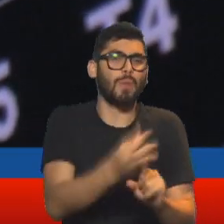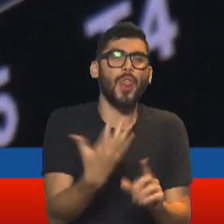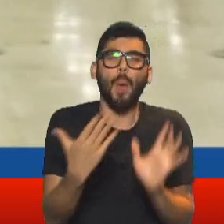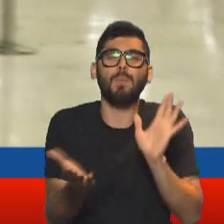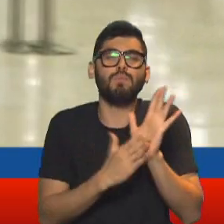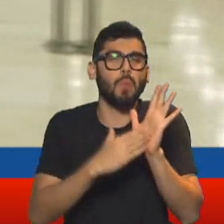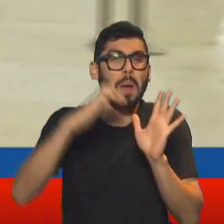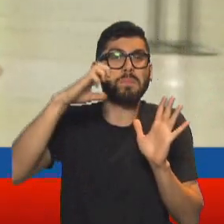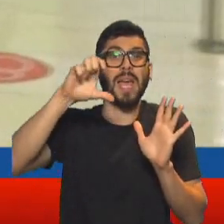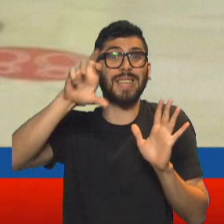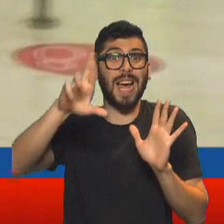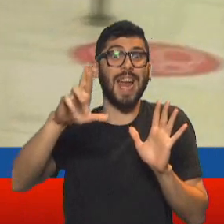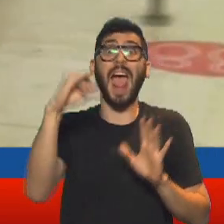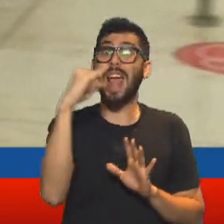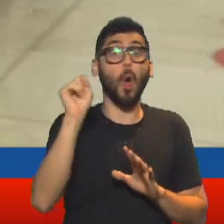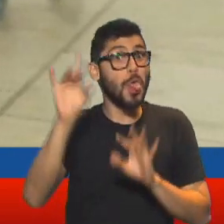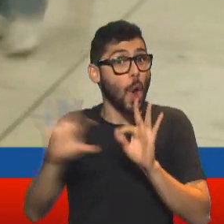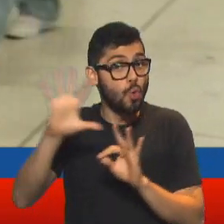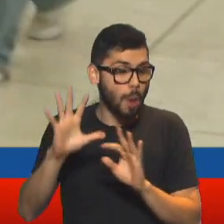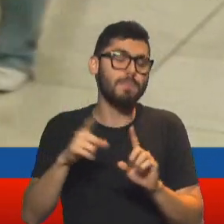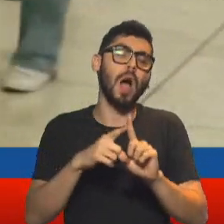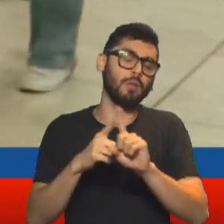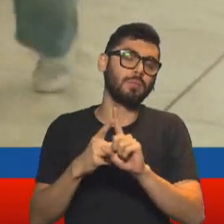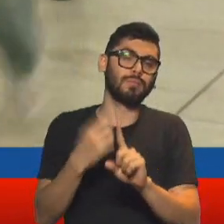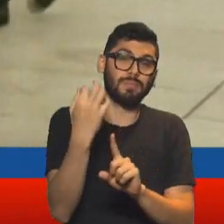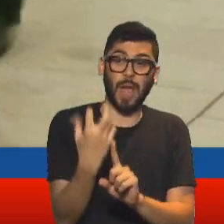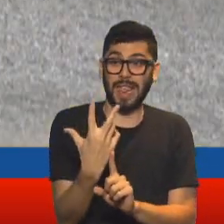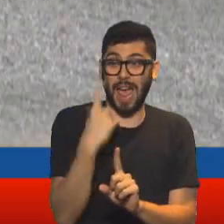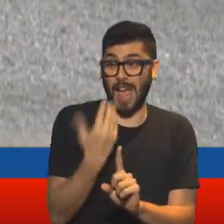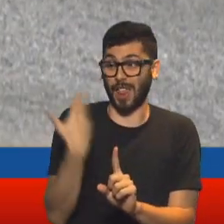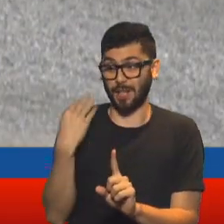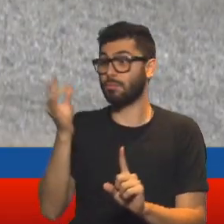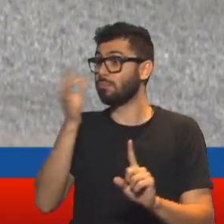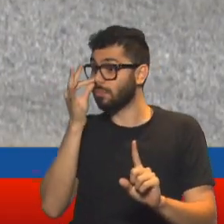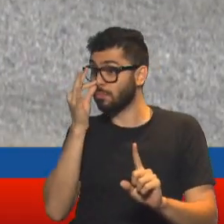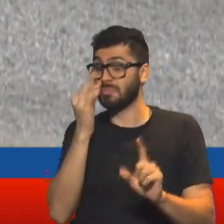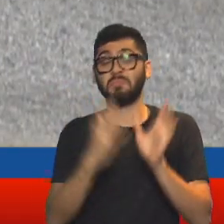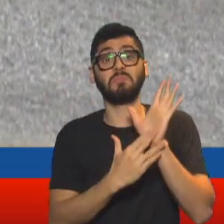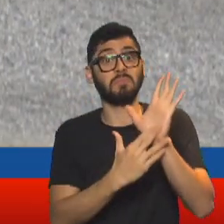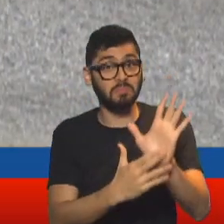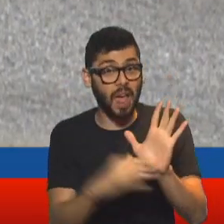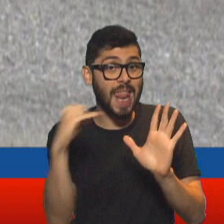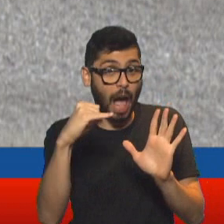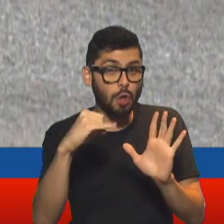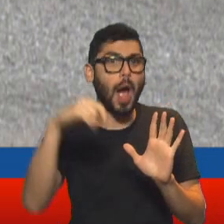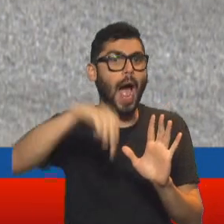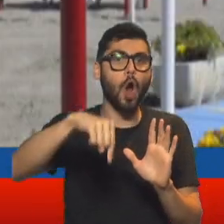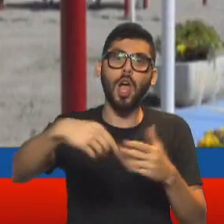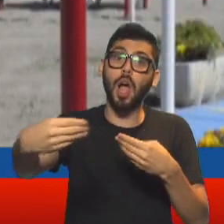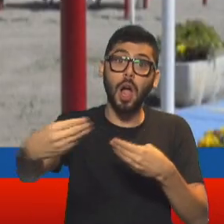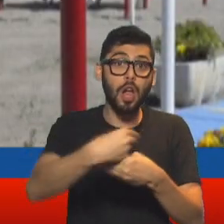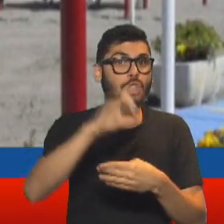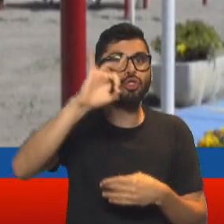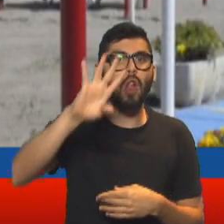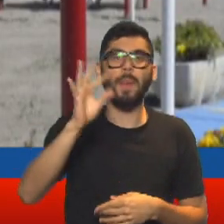prueba pcr negativa realizada 72 horas antes ahora podrán ingresar solo con un